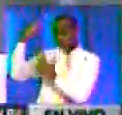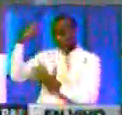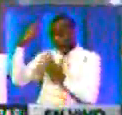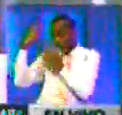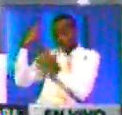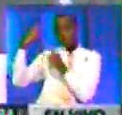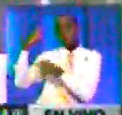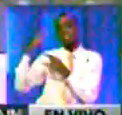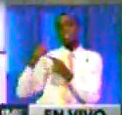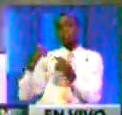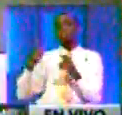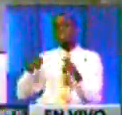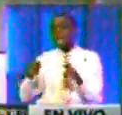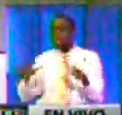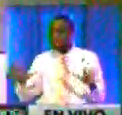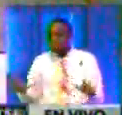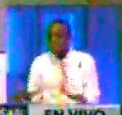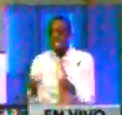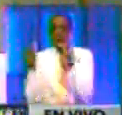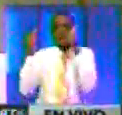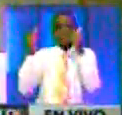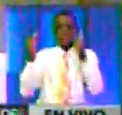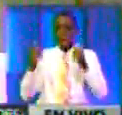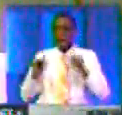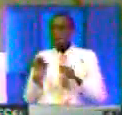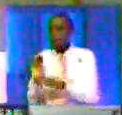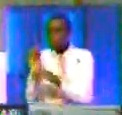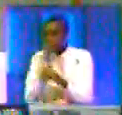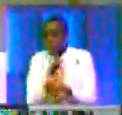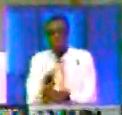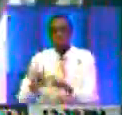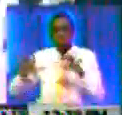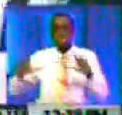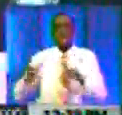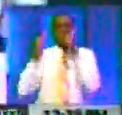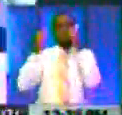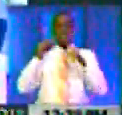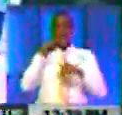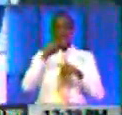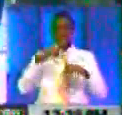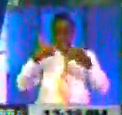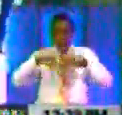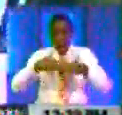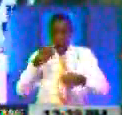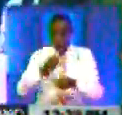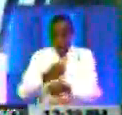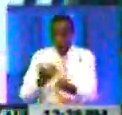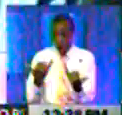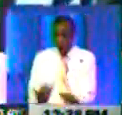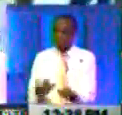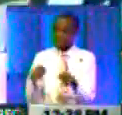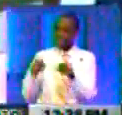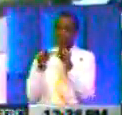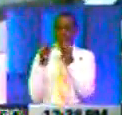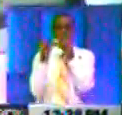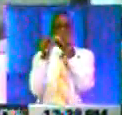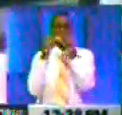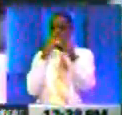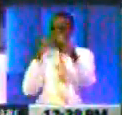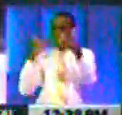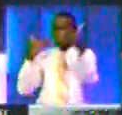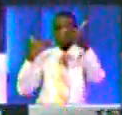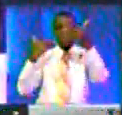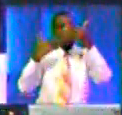que ustedes están haciendo se mantenga en el tiempo. Todo nuestro afecto, toda nuestra fe y nuestro